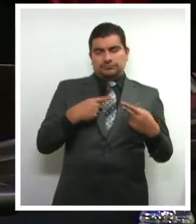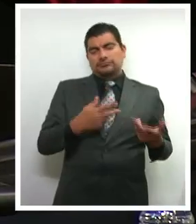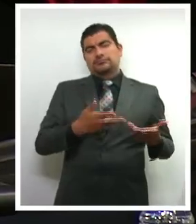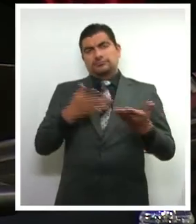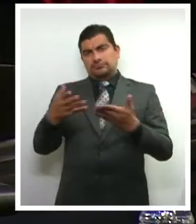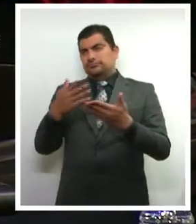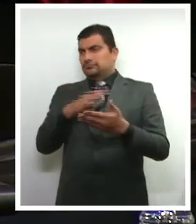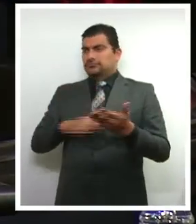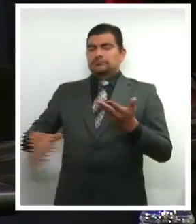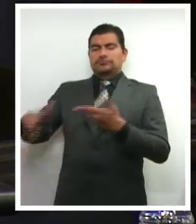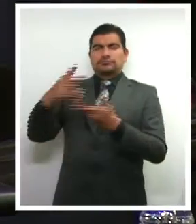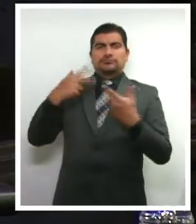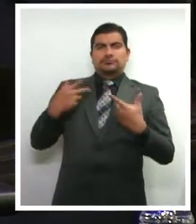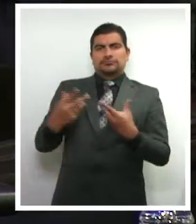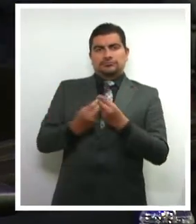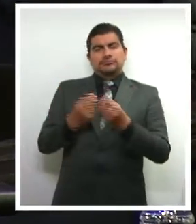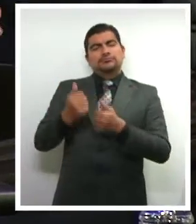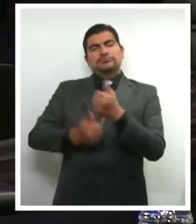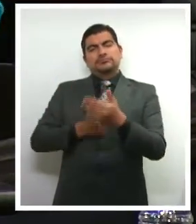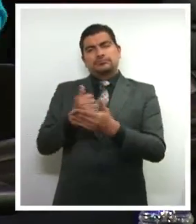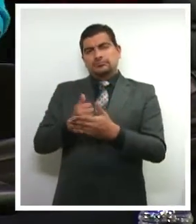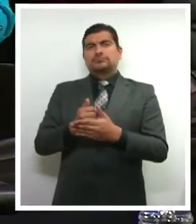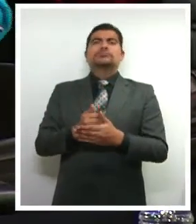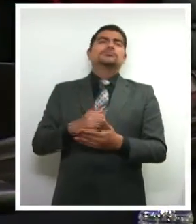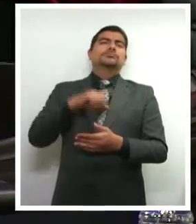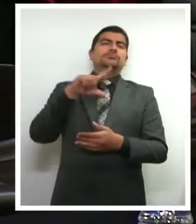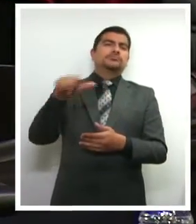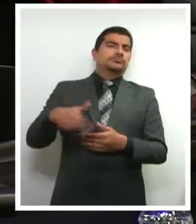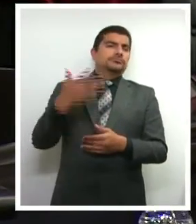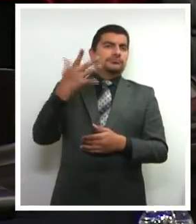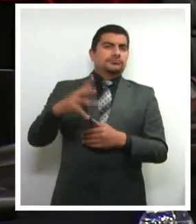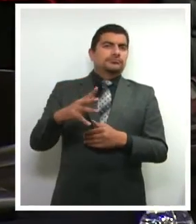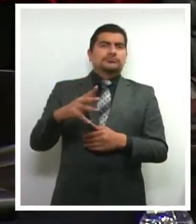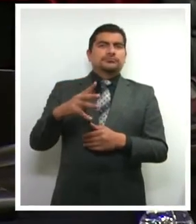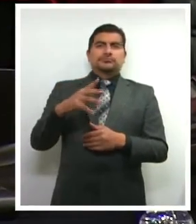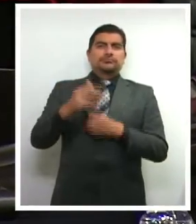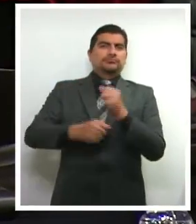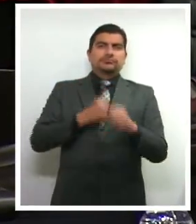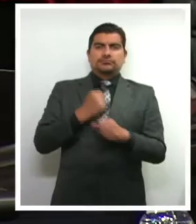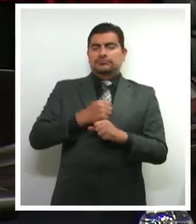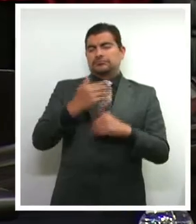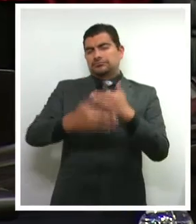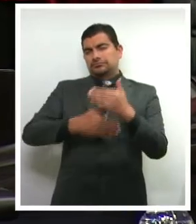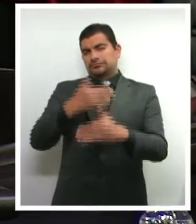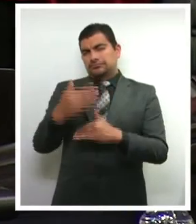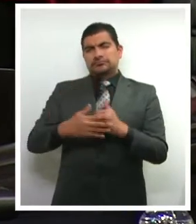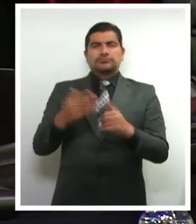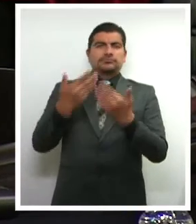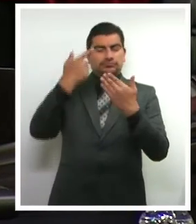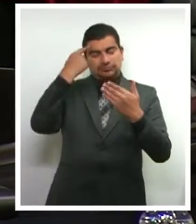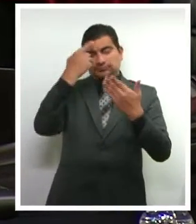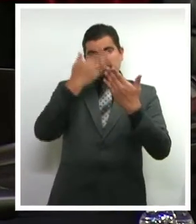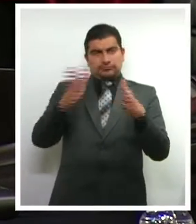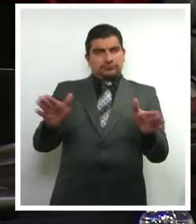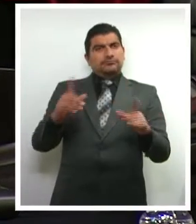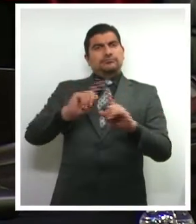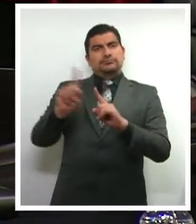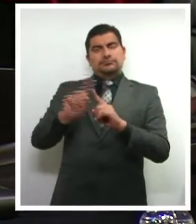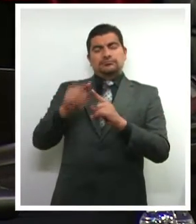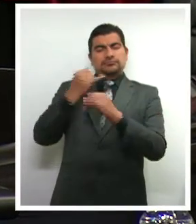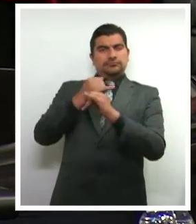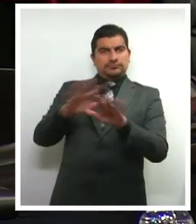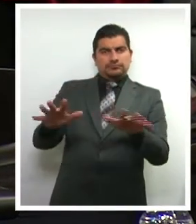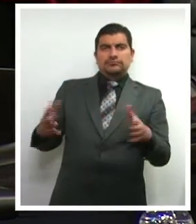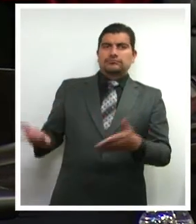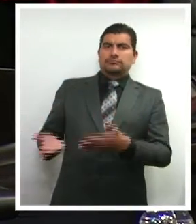2 décadas después se siguió hablando del Open Government, entendido como el acceso a la información de